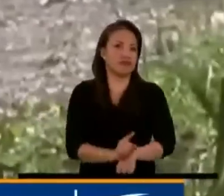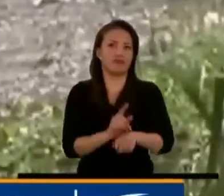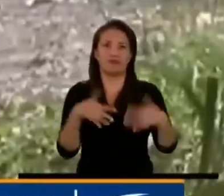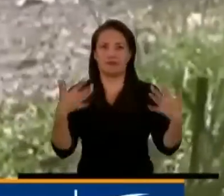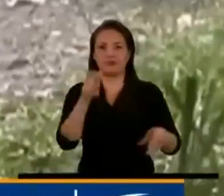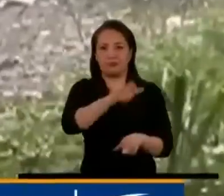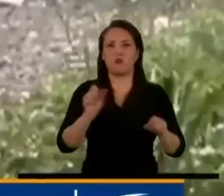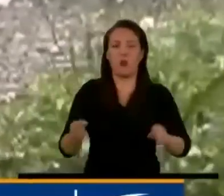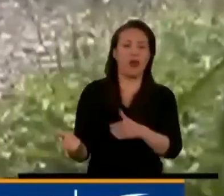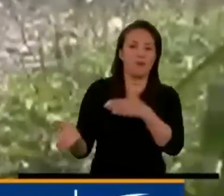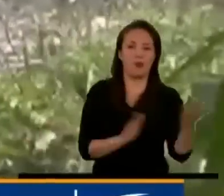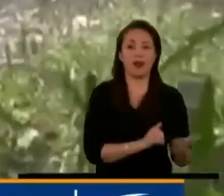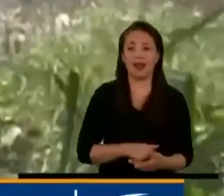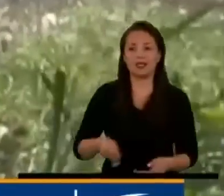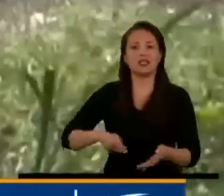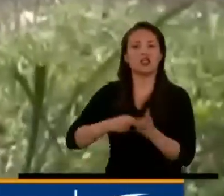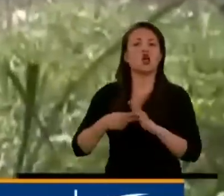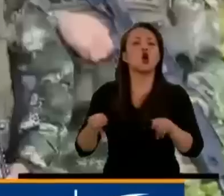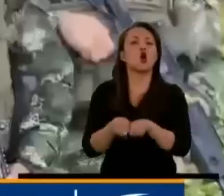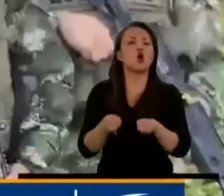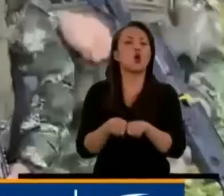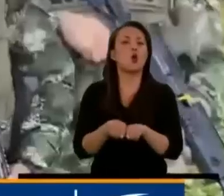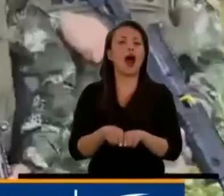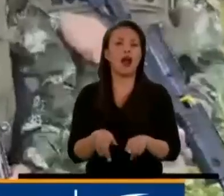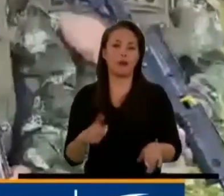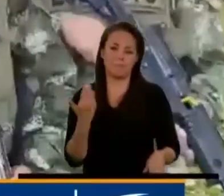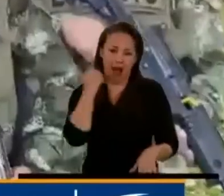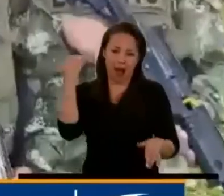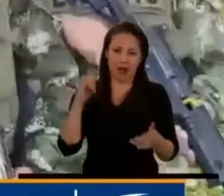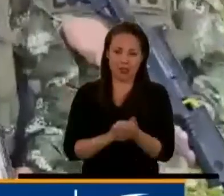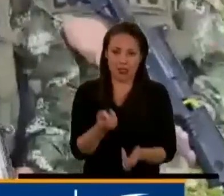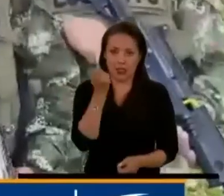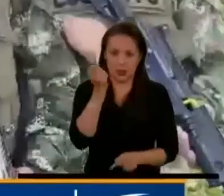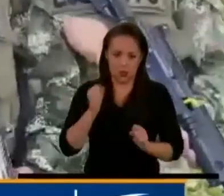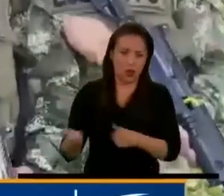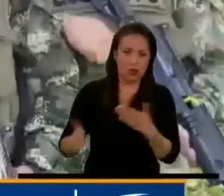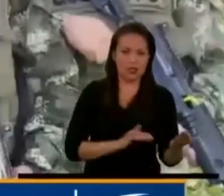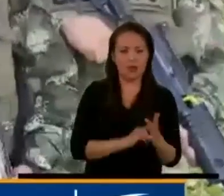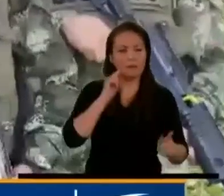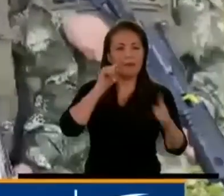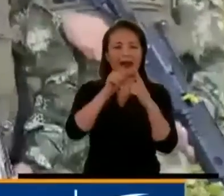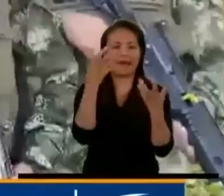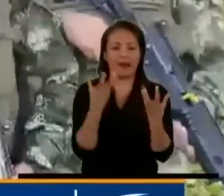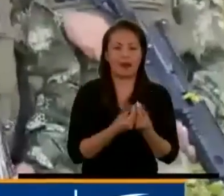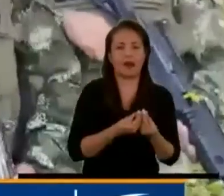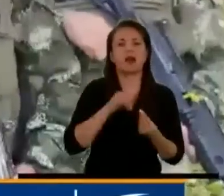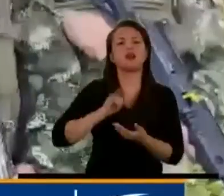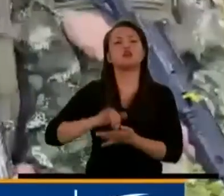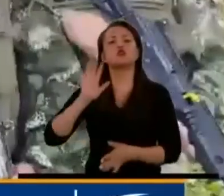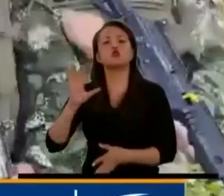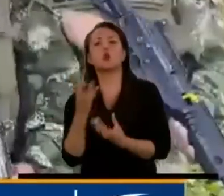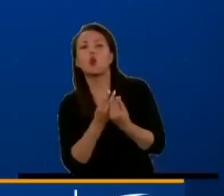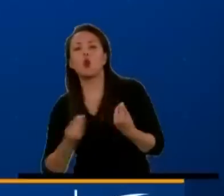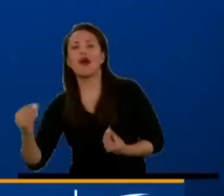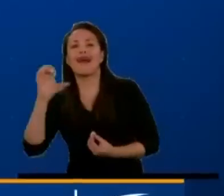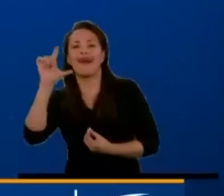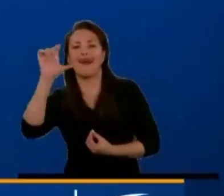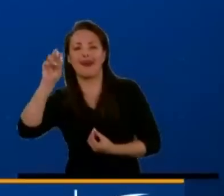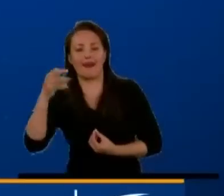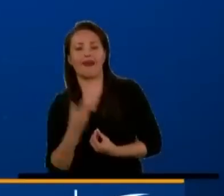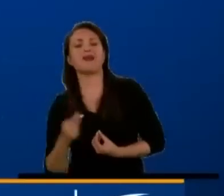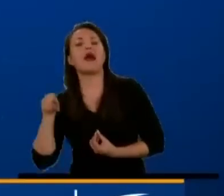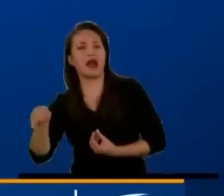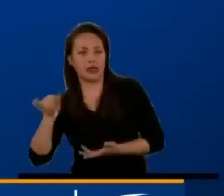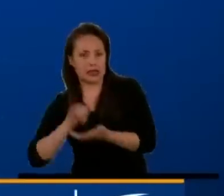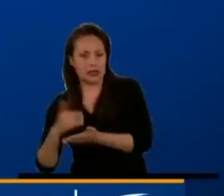estas trampas mortales al parecer habrían sido instaladas por integrantes del Batallón héroes y Mártires del grupo armado organizado eln los